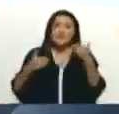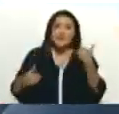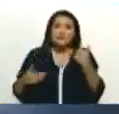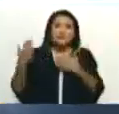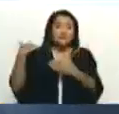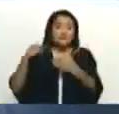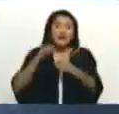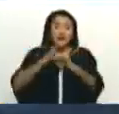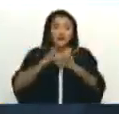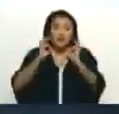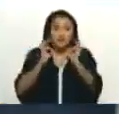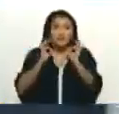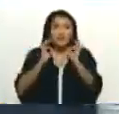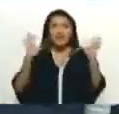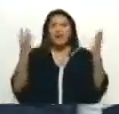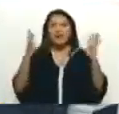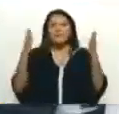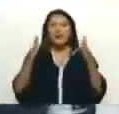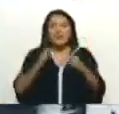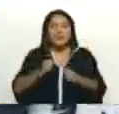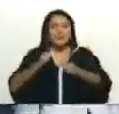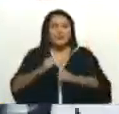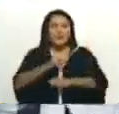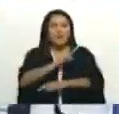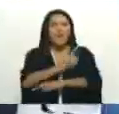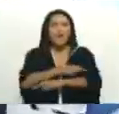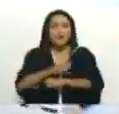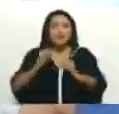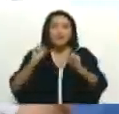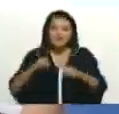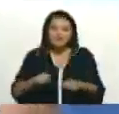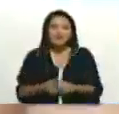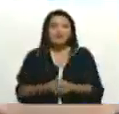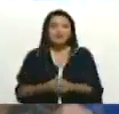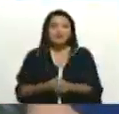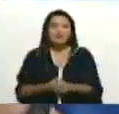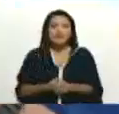la valentía del profesor Aristóbulo Isturi, porque...